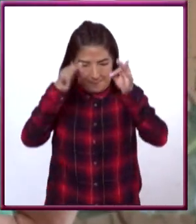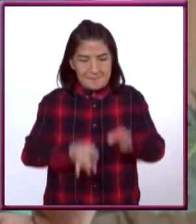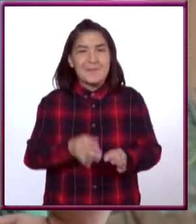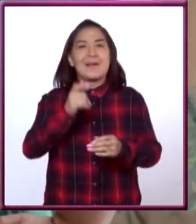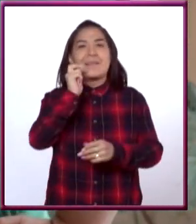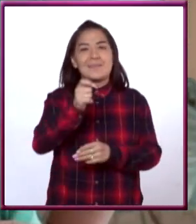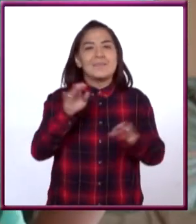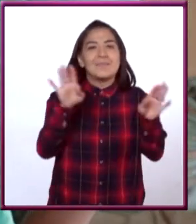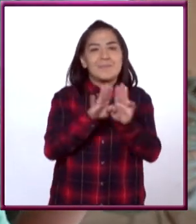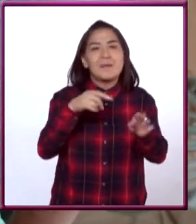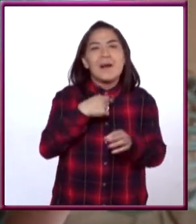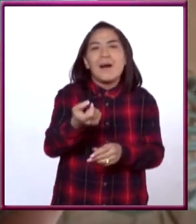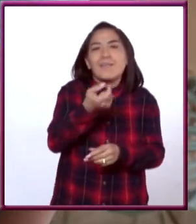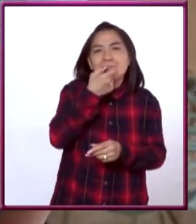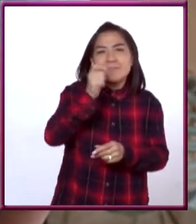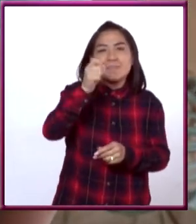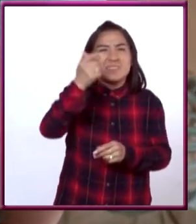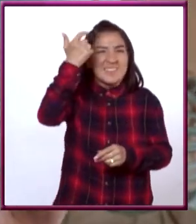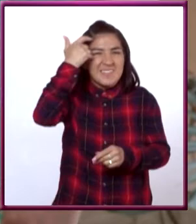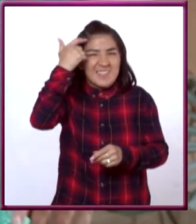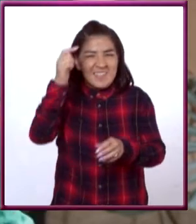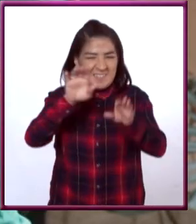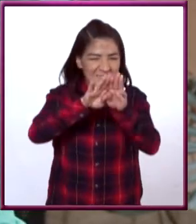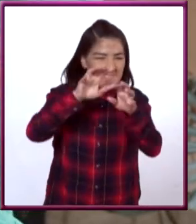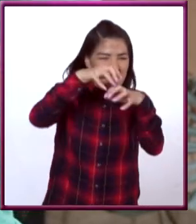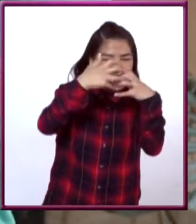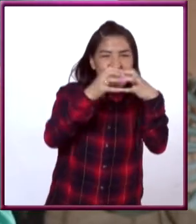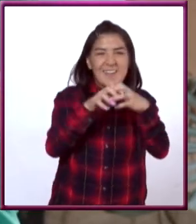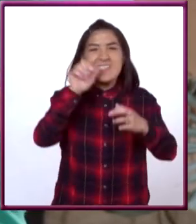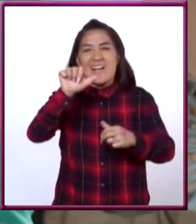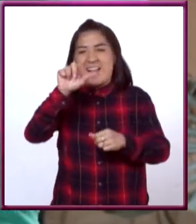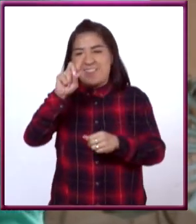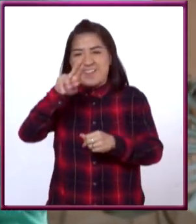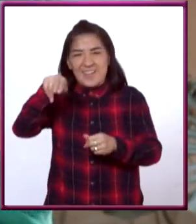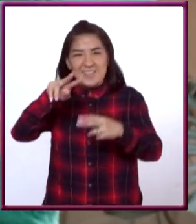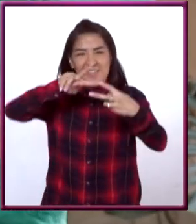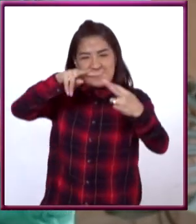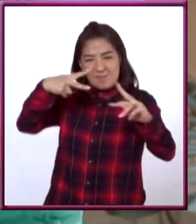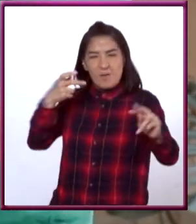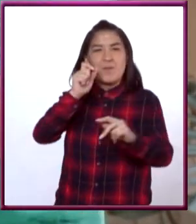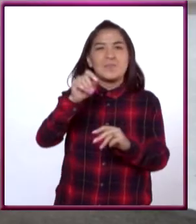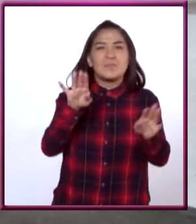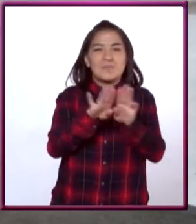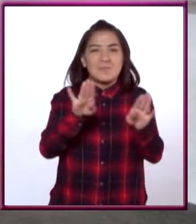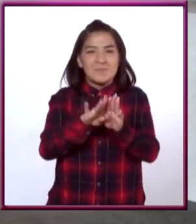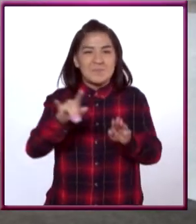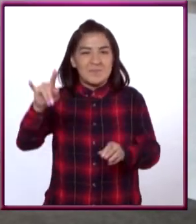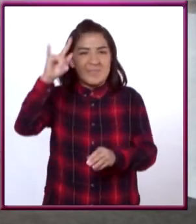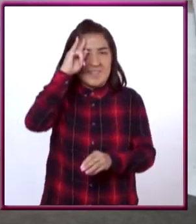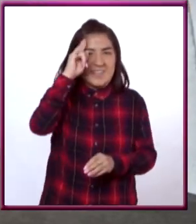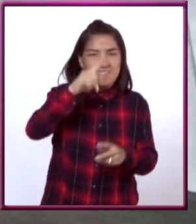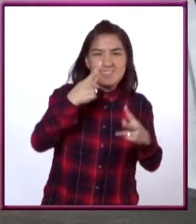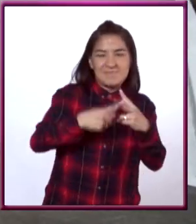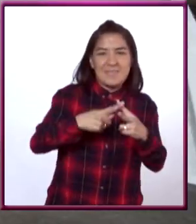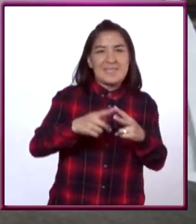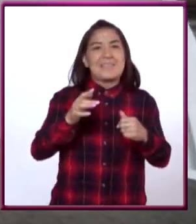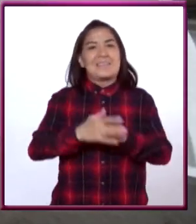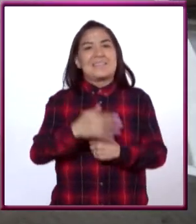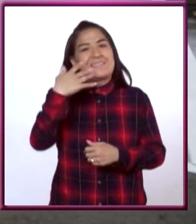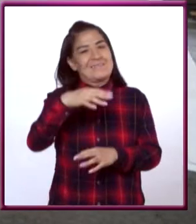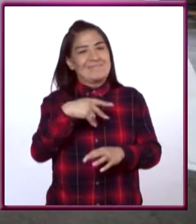hechas. Tal vez haga moldes de galletas de cerebros, de estructuras de ADN o los monstruos matemáticos. ¿Fractales?